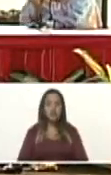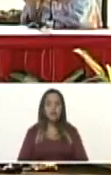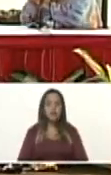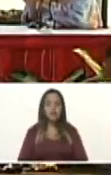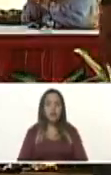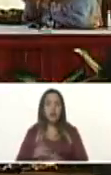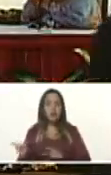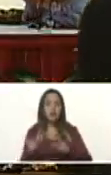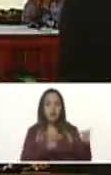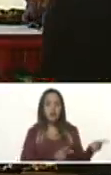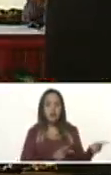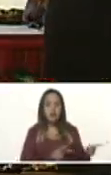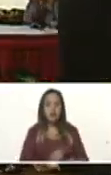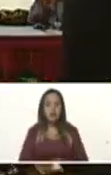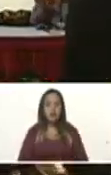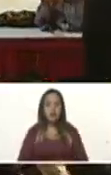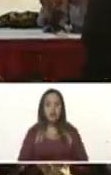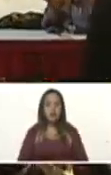Welcome.